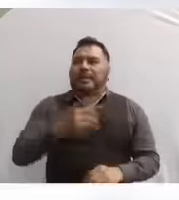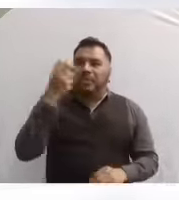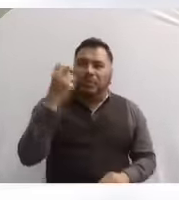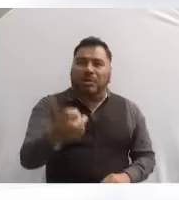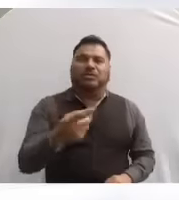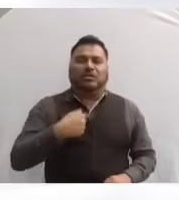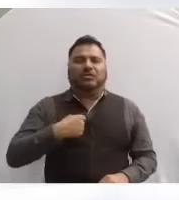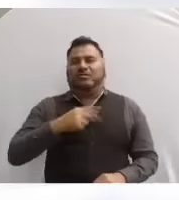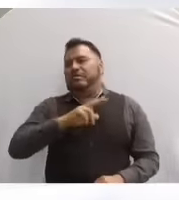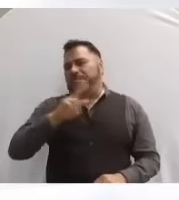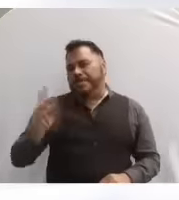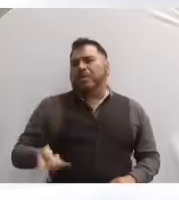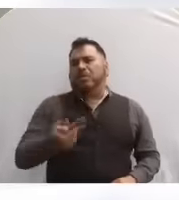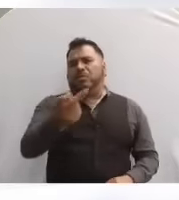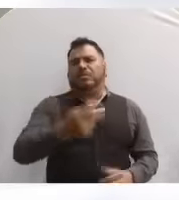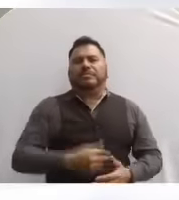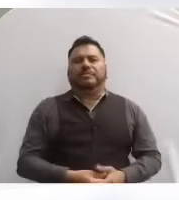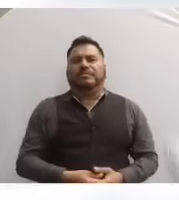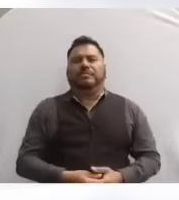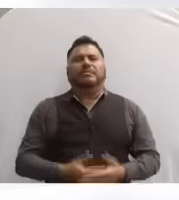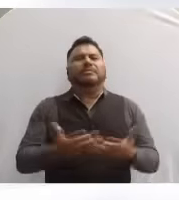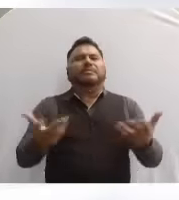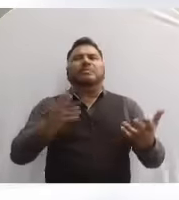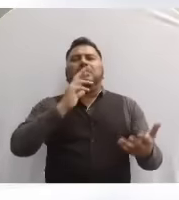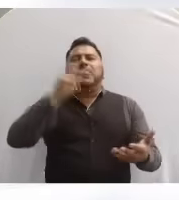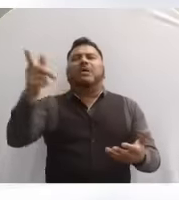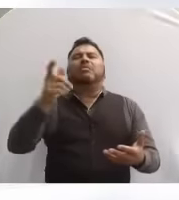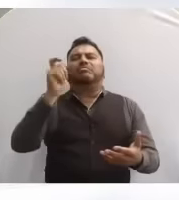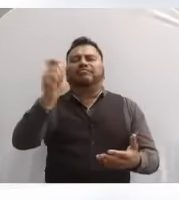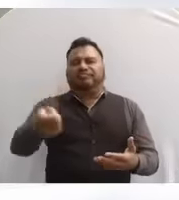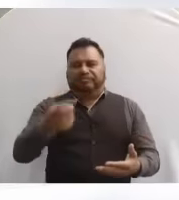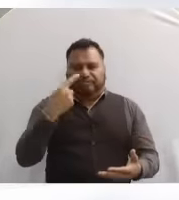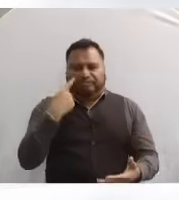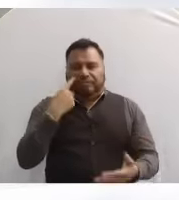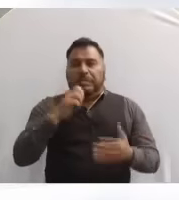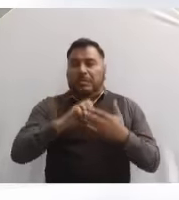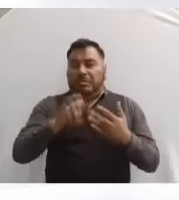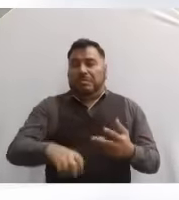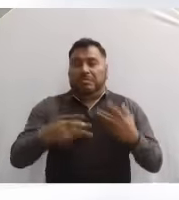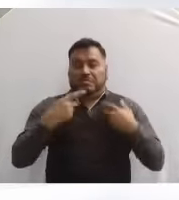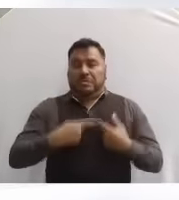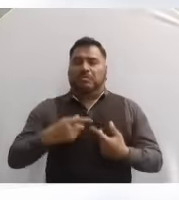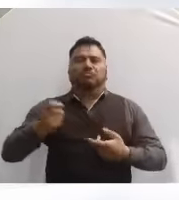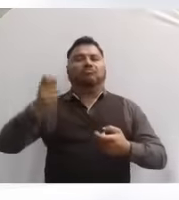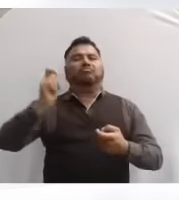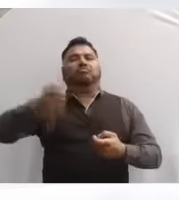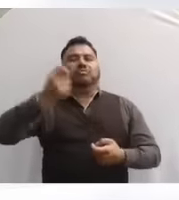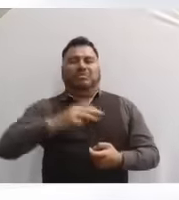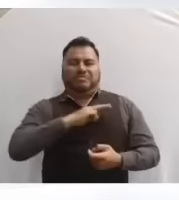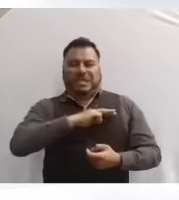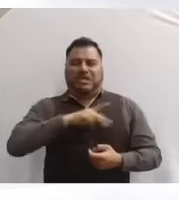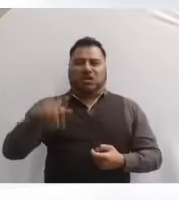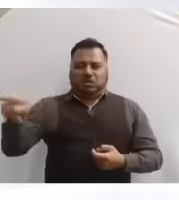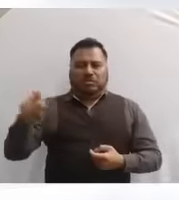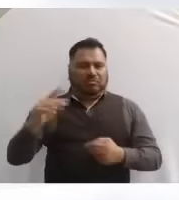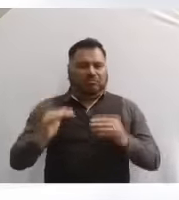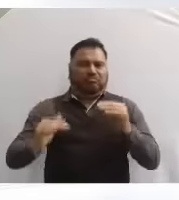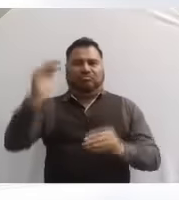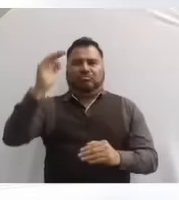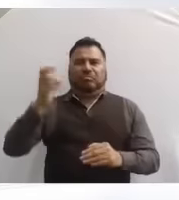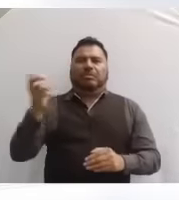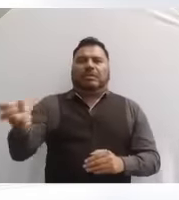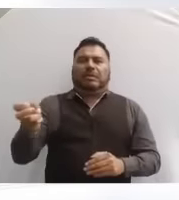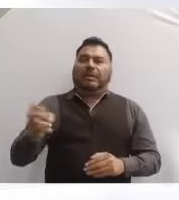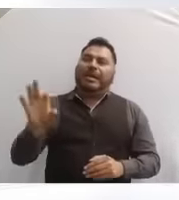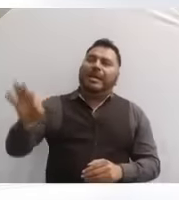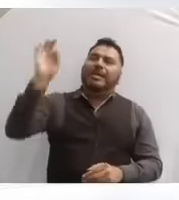les pregunto, ¿qué es mejor? ¿Que a los ministros de la Suprema Corte los